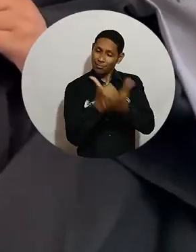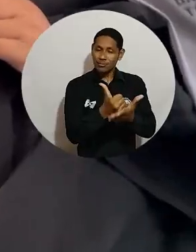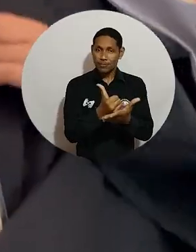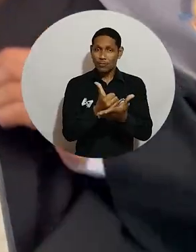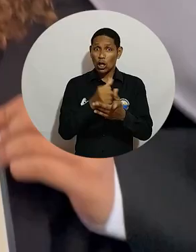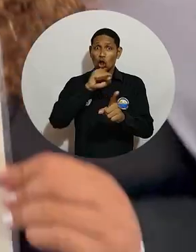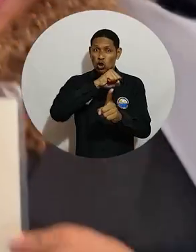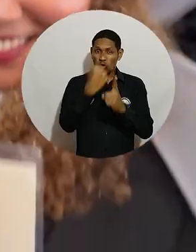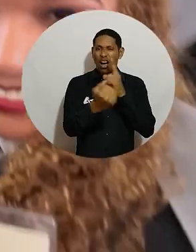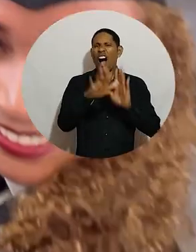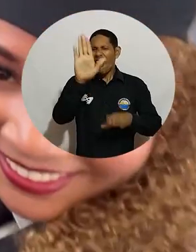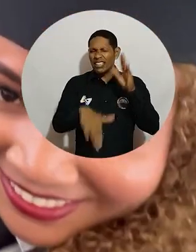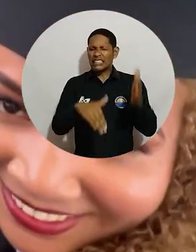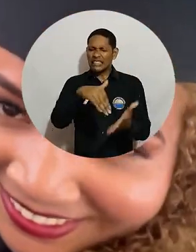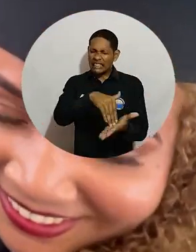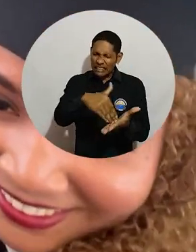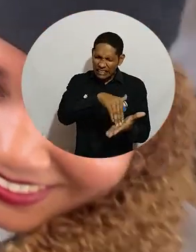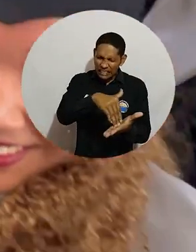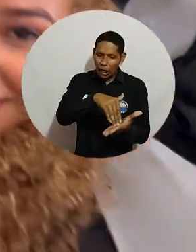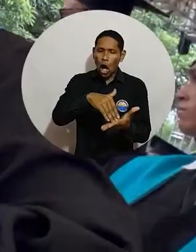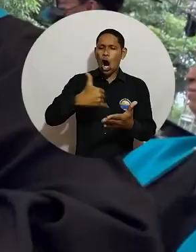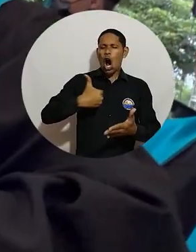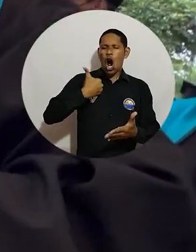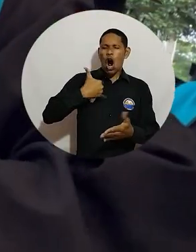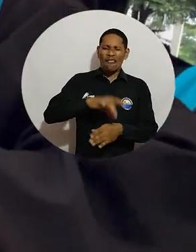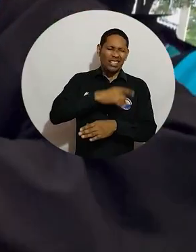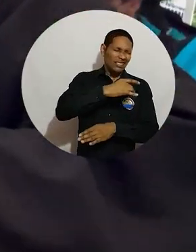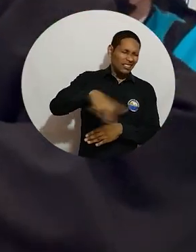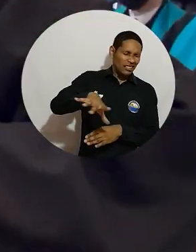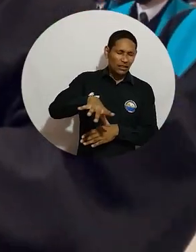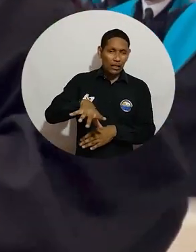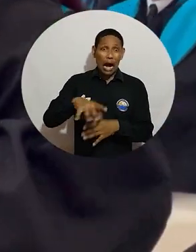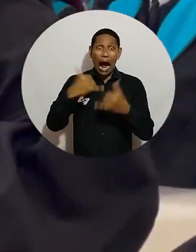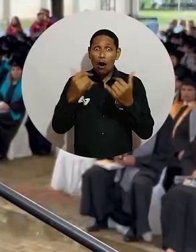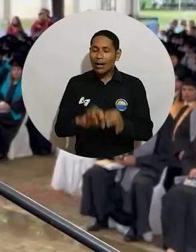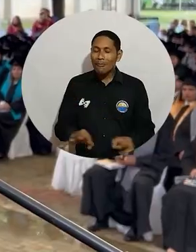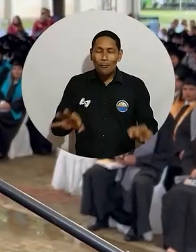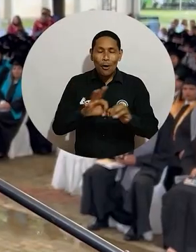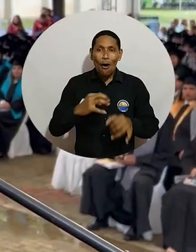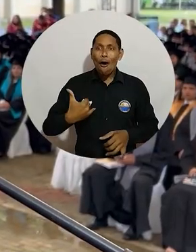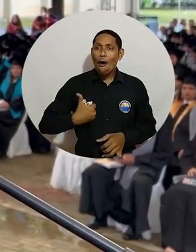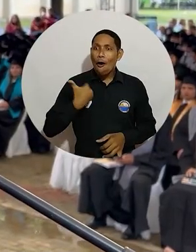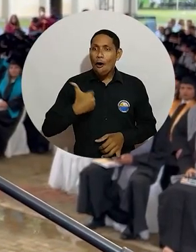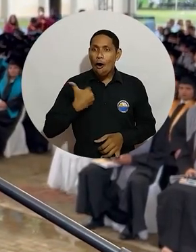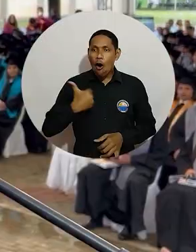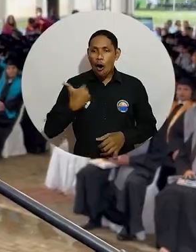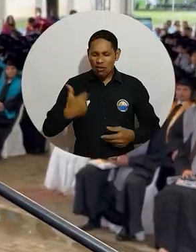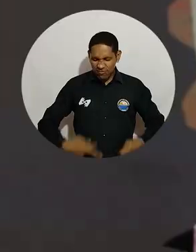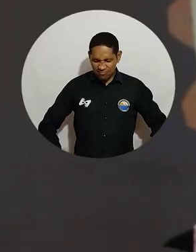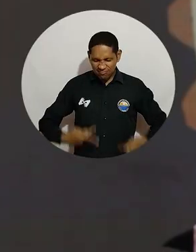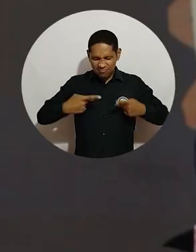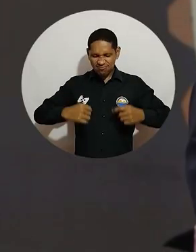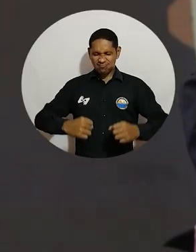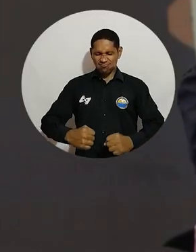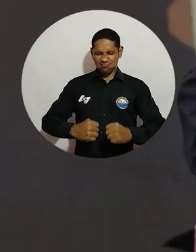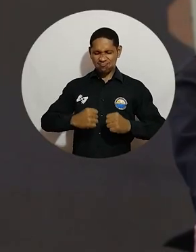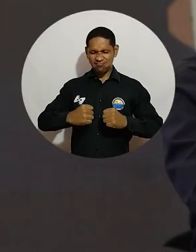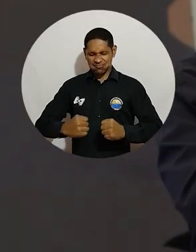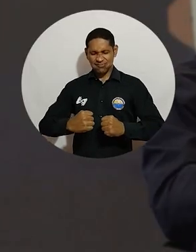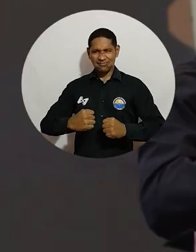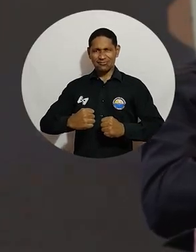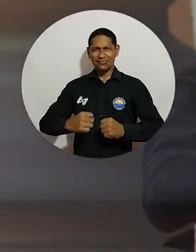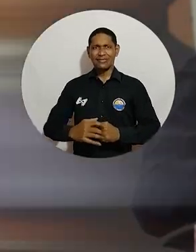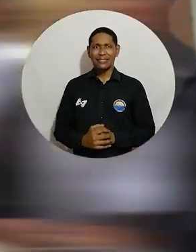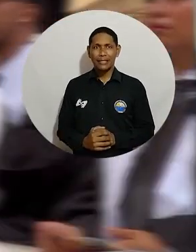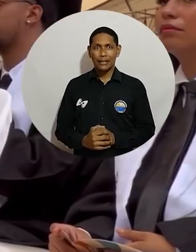que a veces parece un poco enferma, a esta sociedad que a veces abandona a sus jóvenes. de devolverle a los jóvenes la oportunidad de no renunciar a